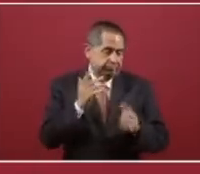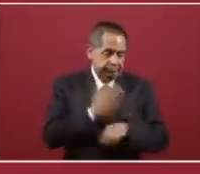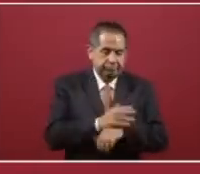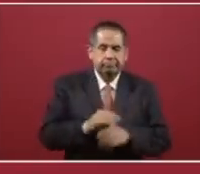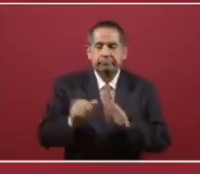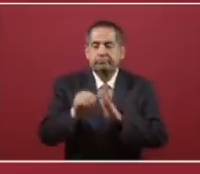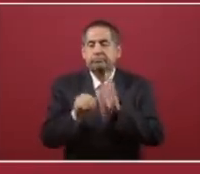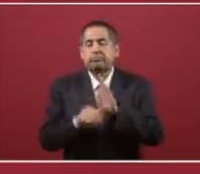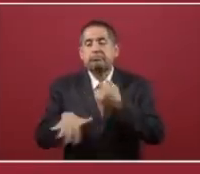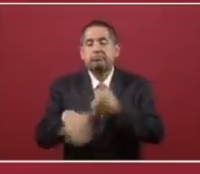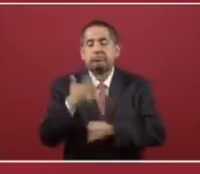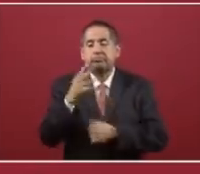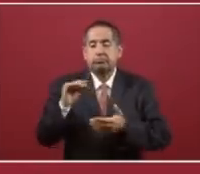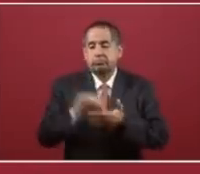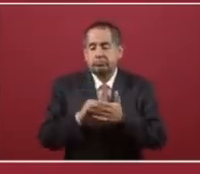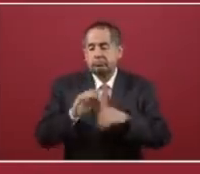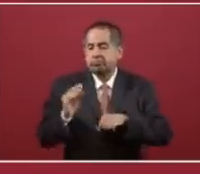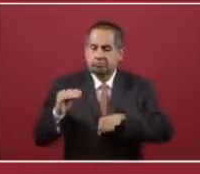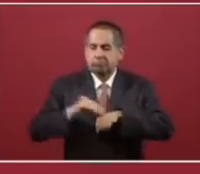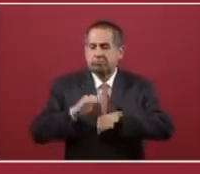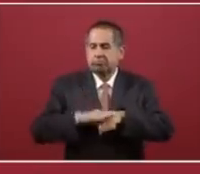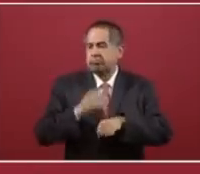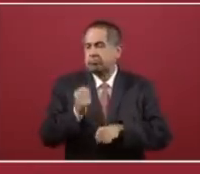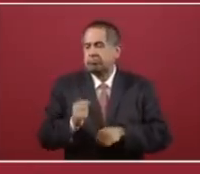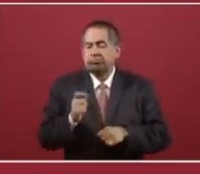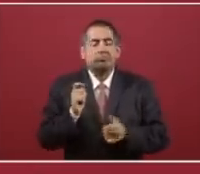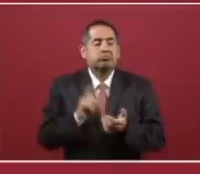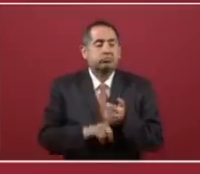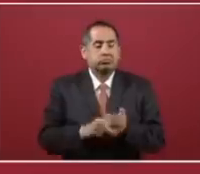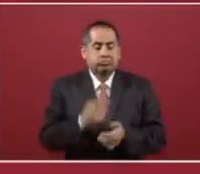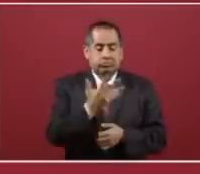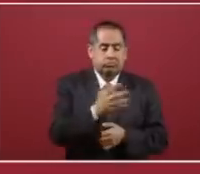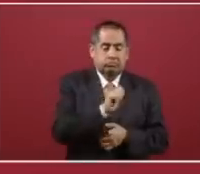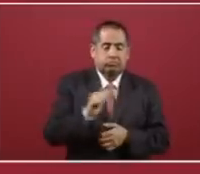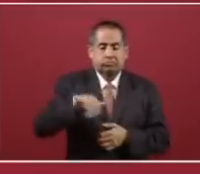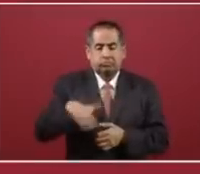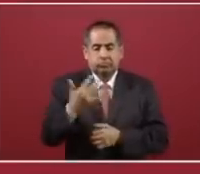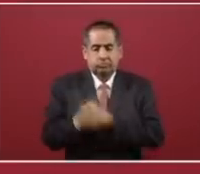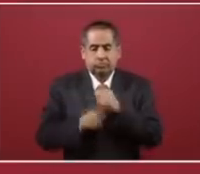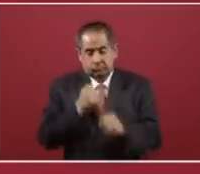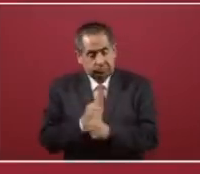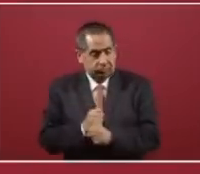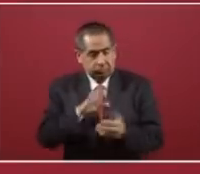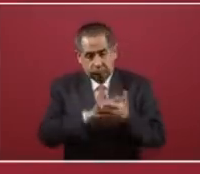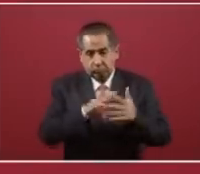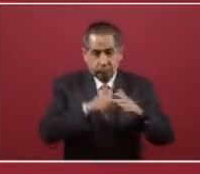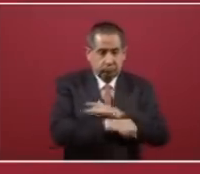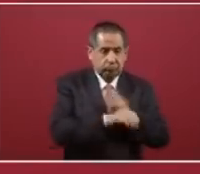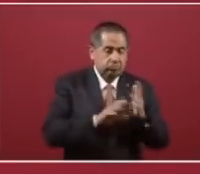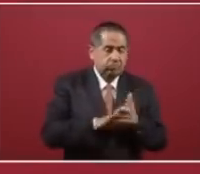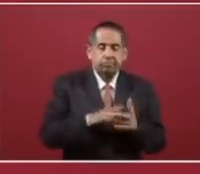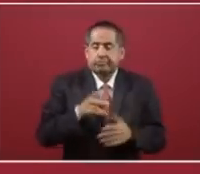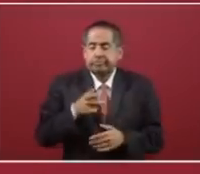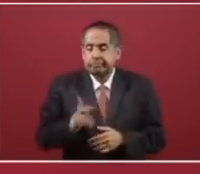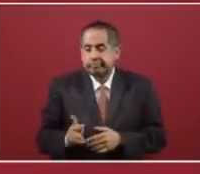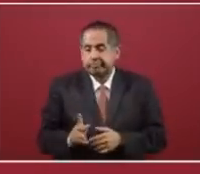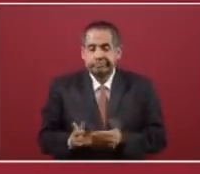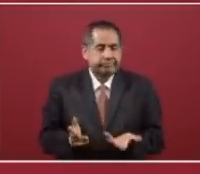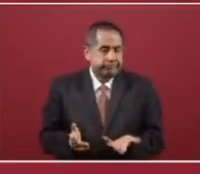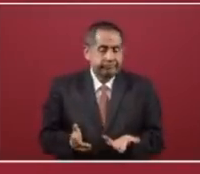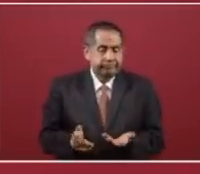establece una penalidad más alta relacionada con 5 a 15 años de prisión sin embargo lo cierto es que con el sistema